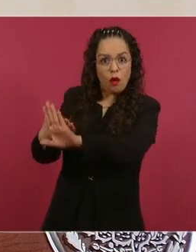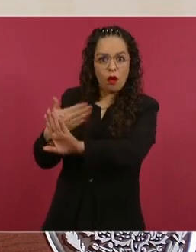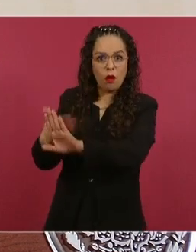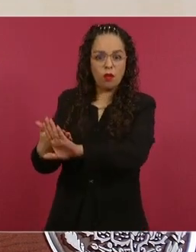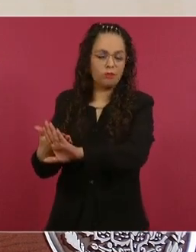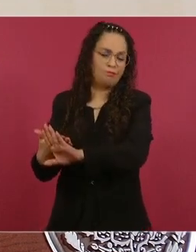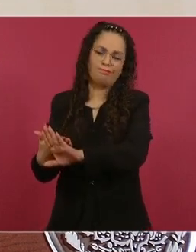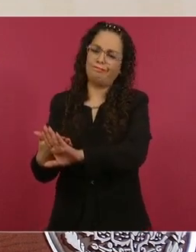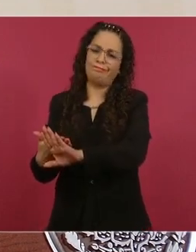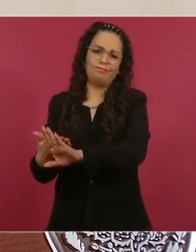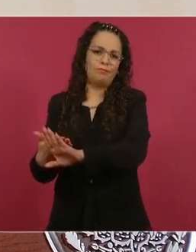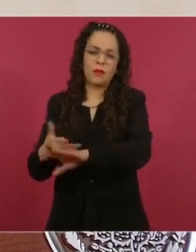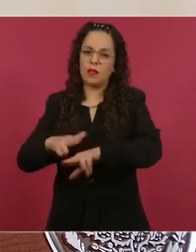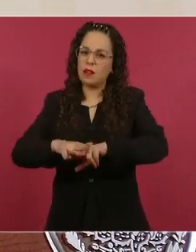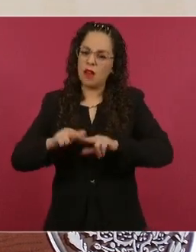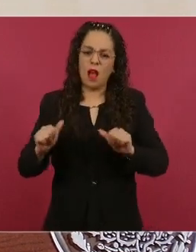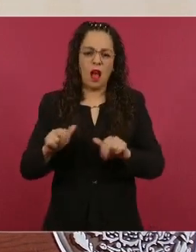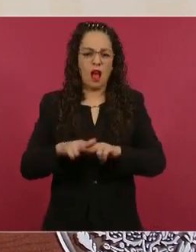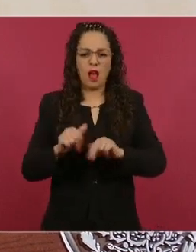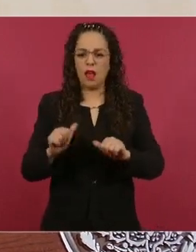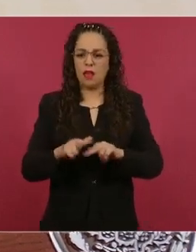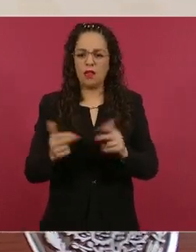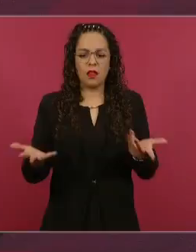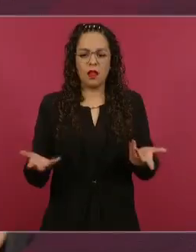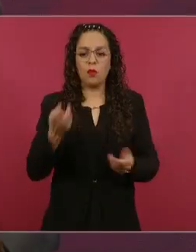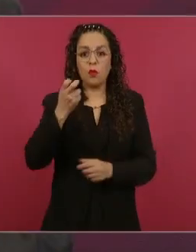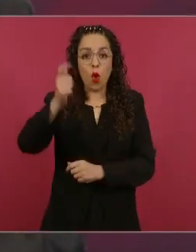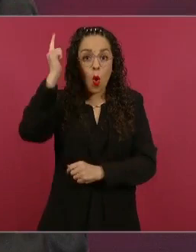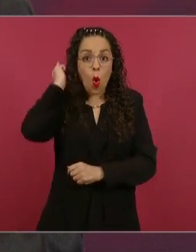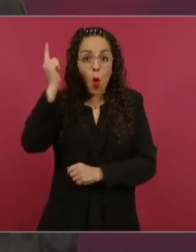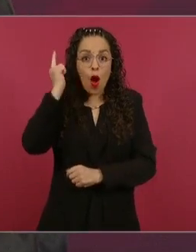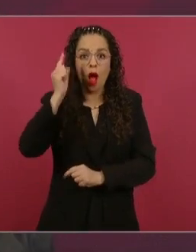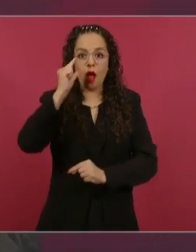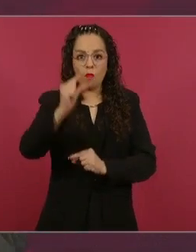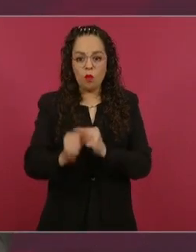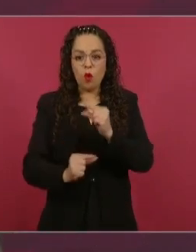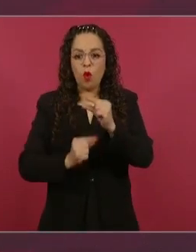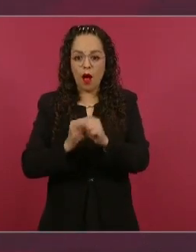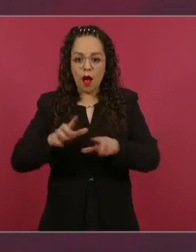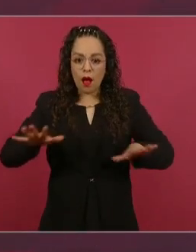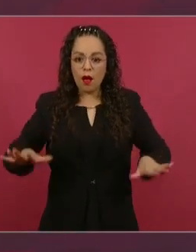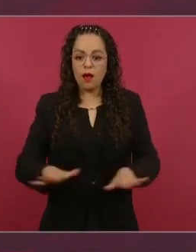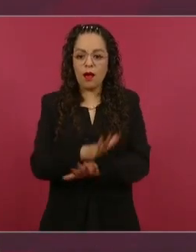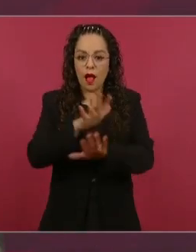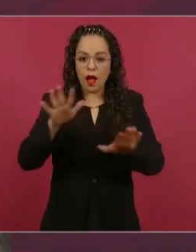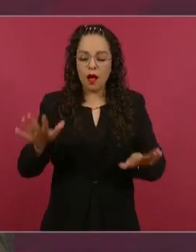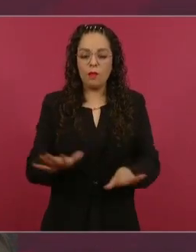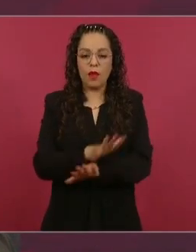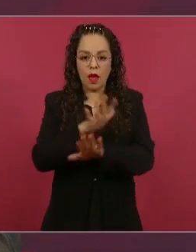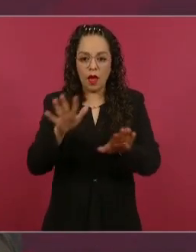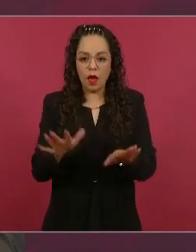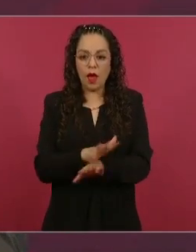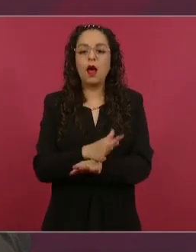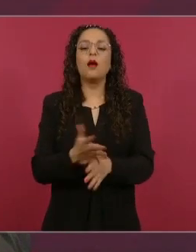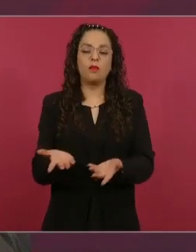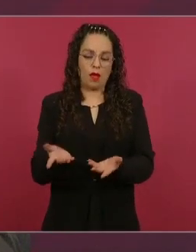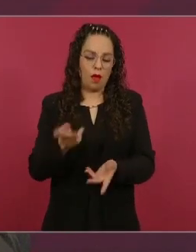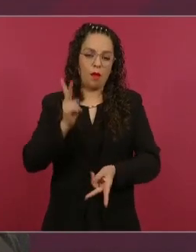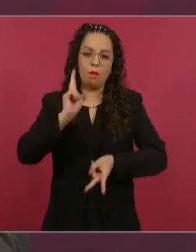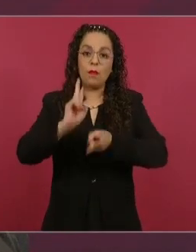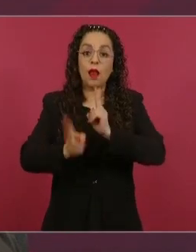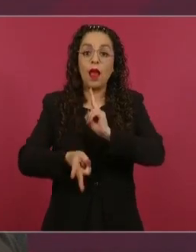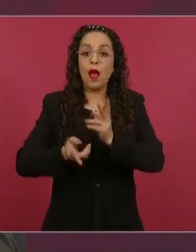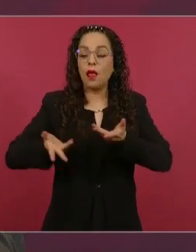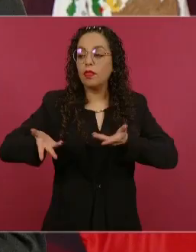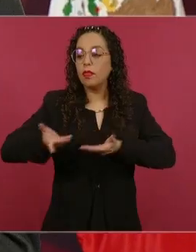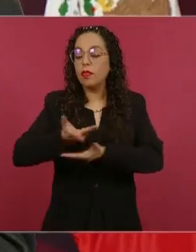Entonces, ojalá y las cosas vayan cambiando, se vayan resolviendo mediante el diálogo y que no